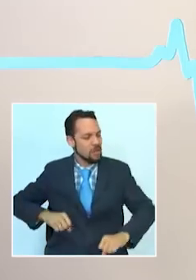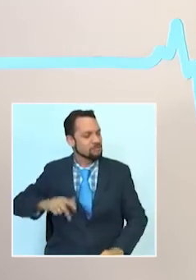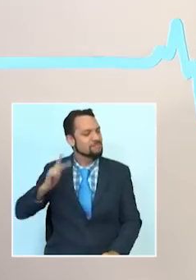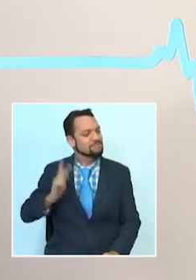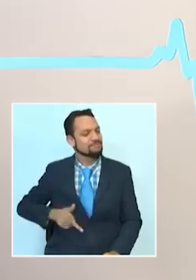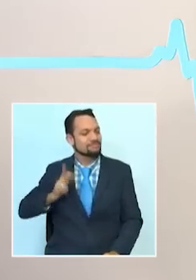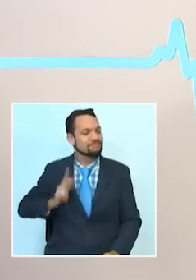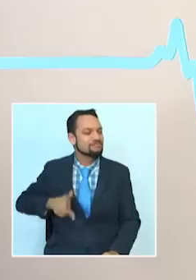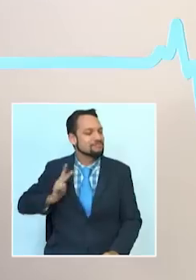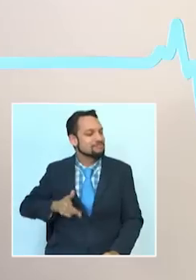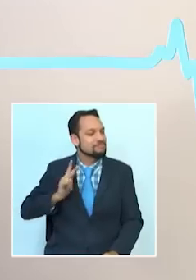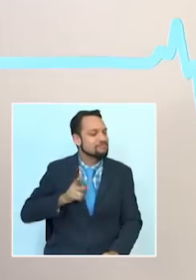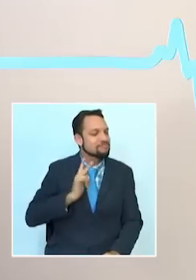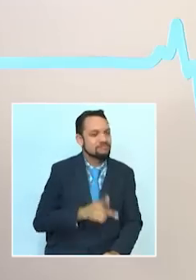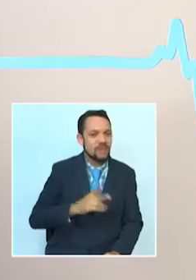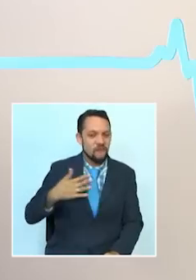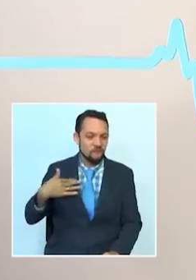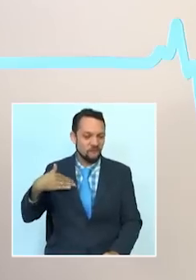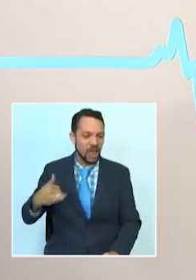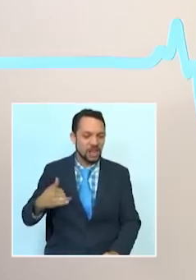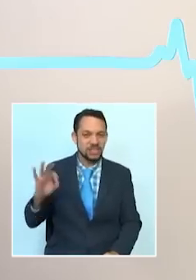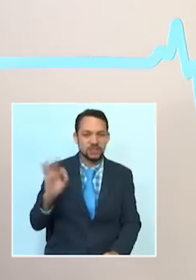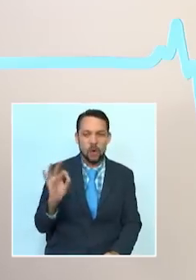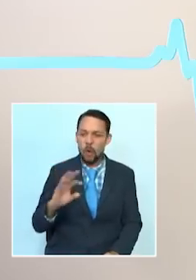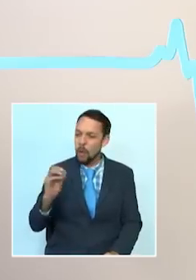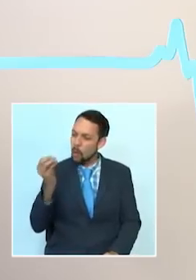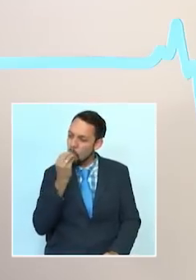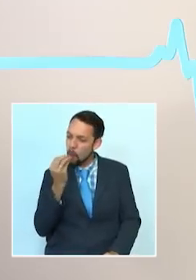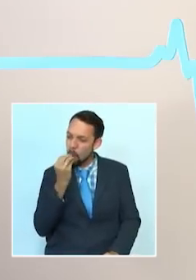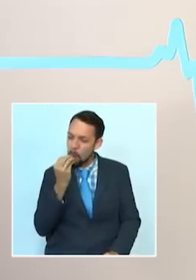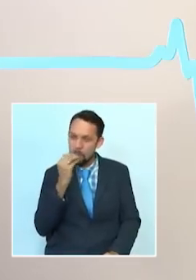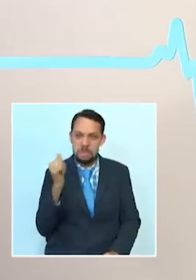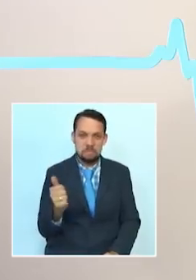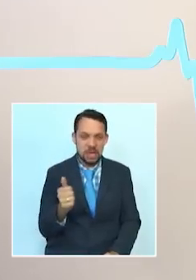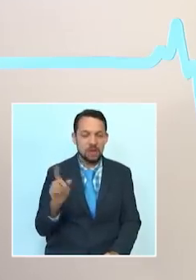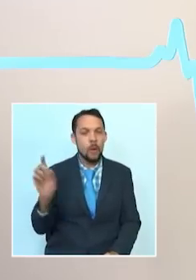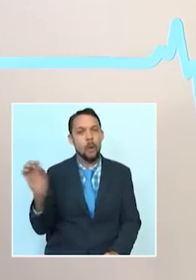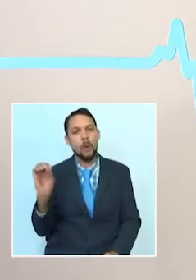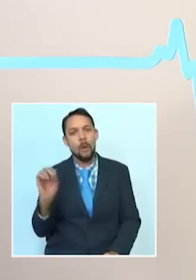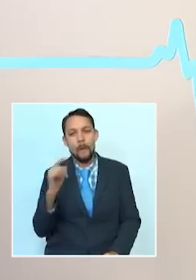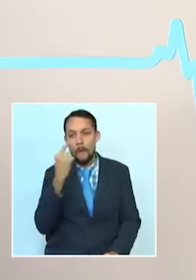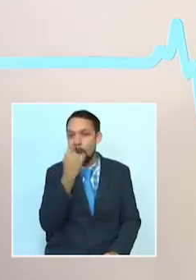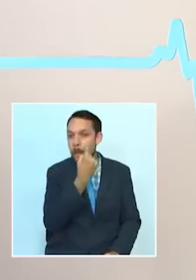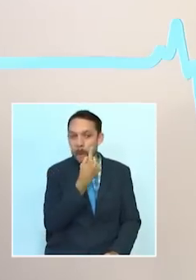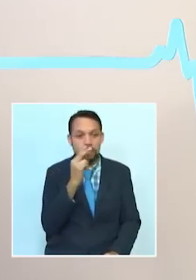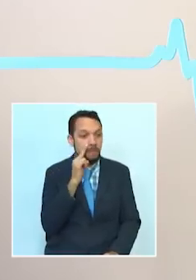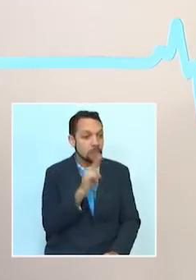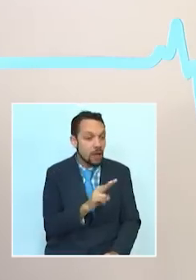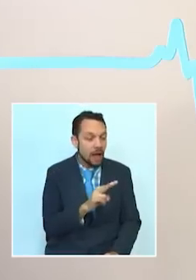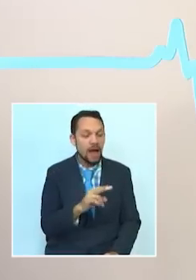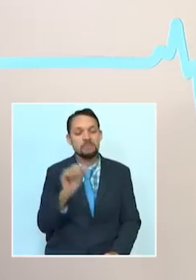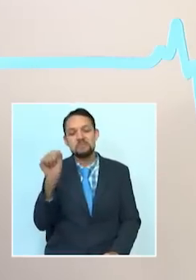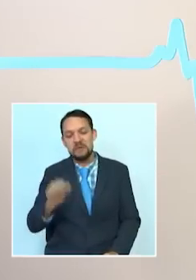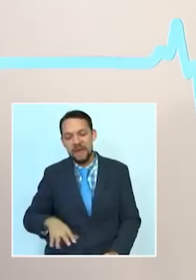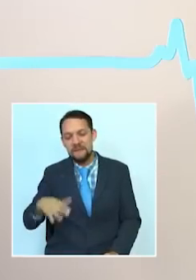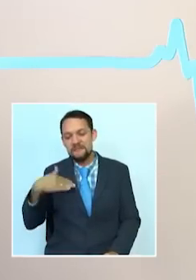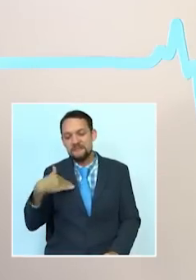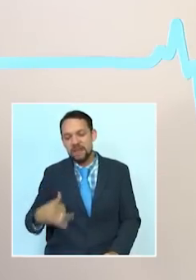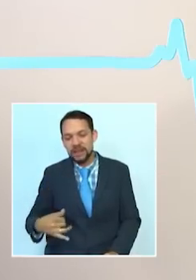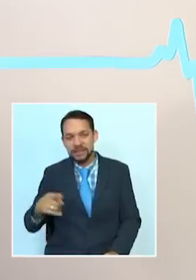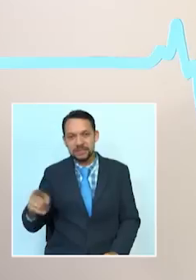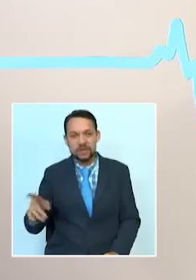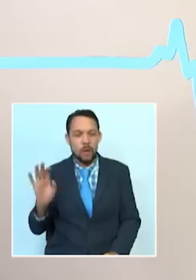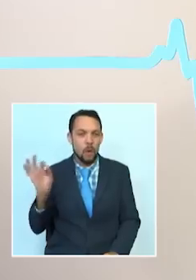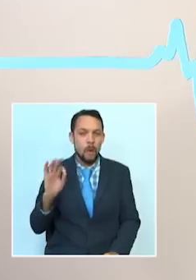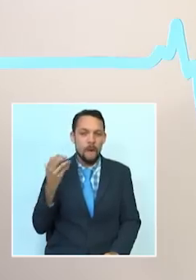que hoy puedo comerme un alimento sin dificultad en que puedo ver y las personas que tienen su dificultad no es la enfermedad